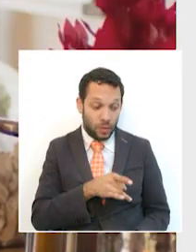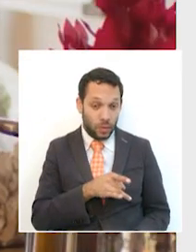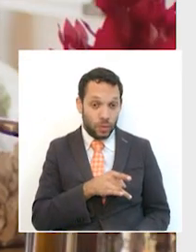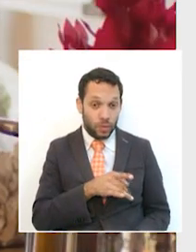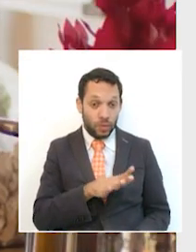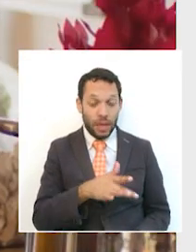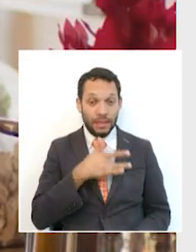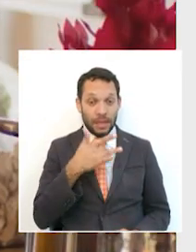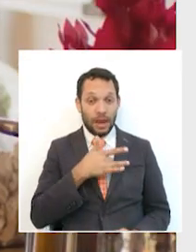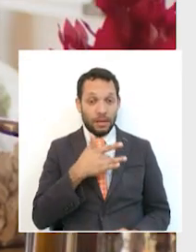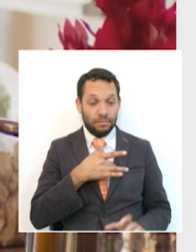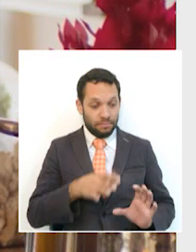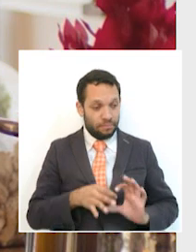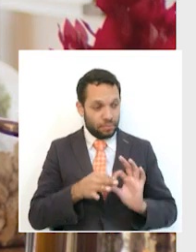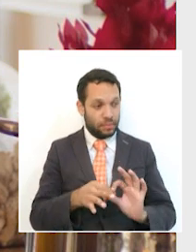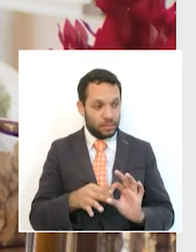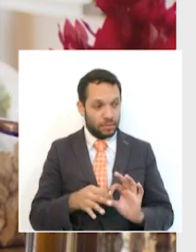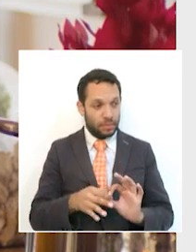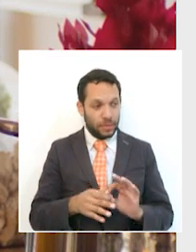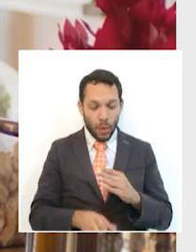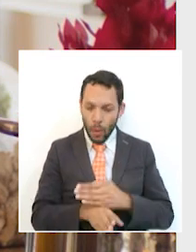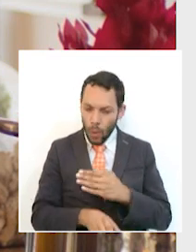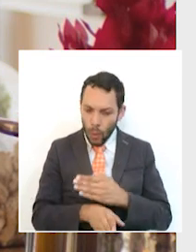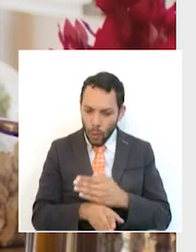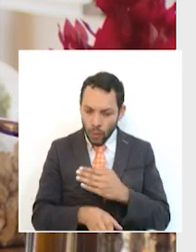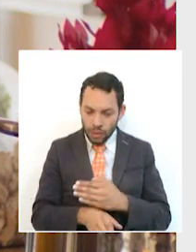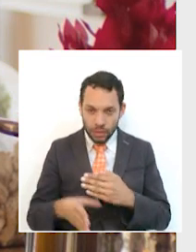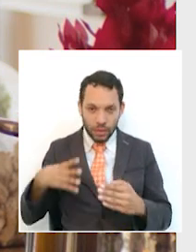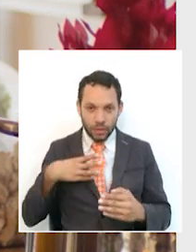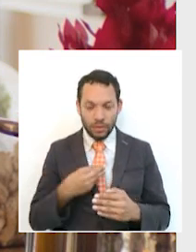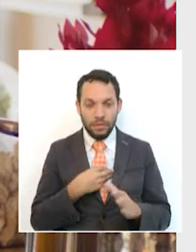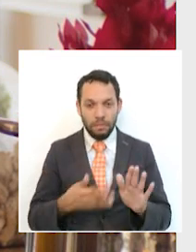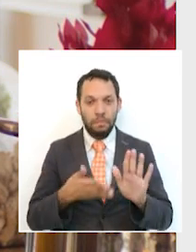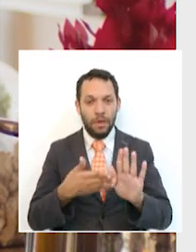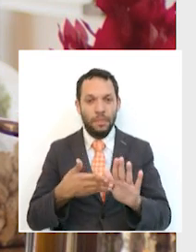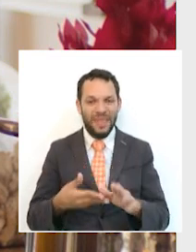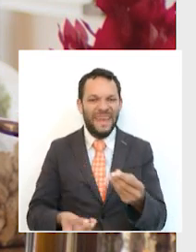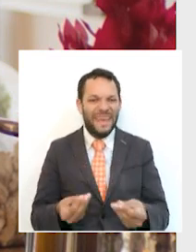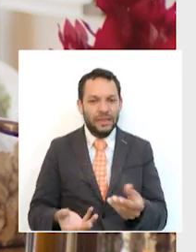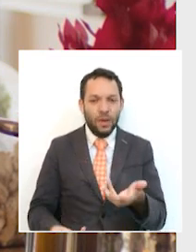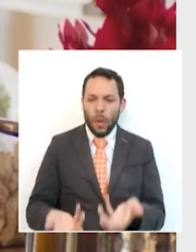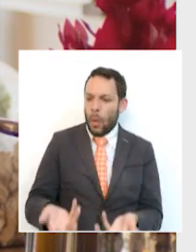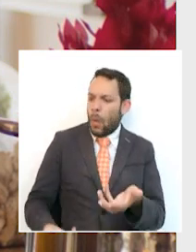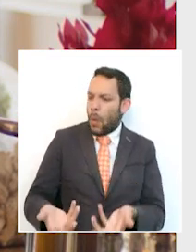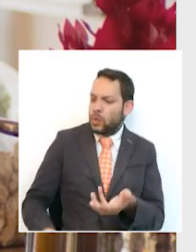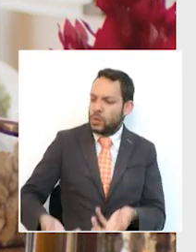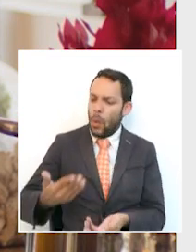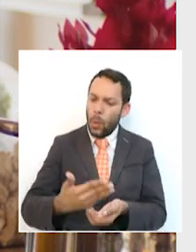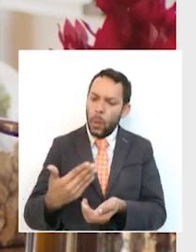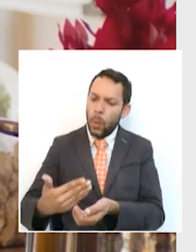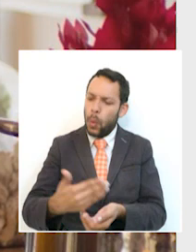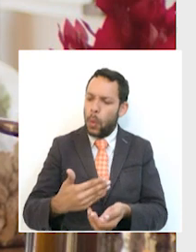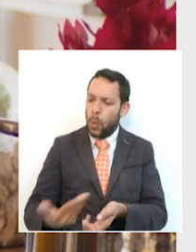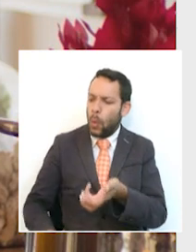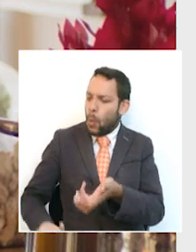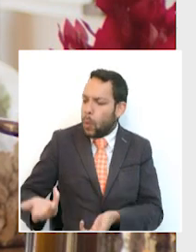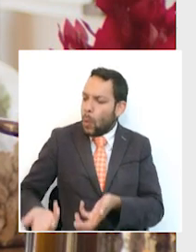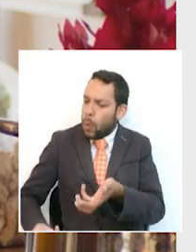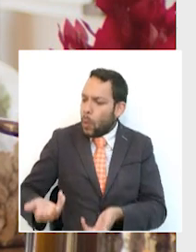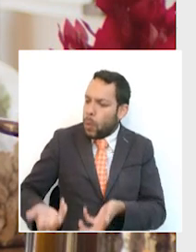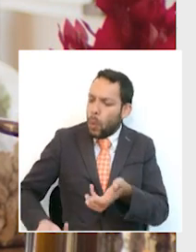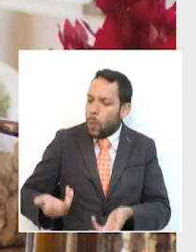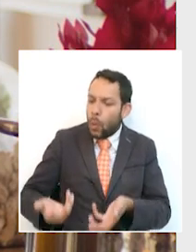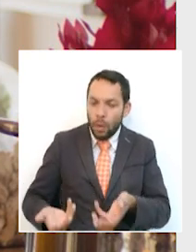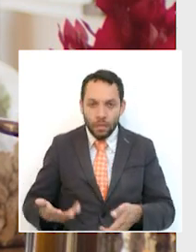la de manera constante mire aquí que estamos alimentando estamos haciendo explicándole a todas las personas de qué forma